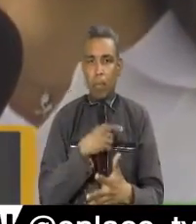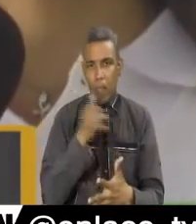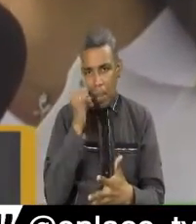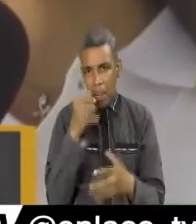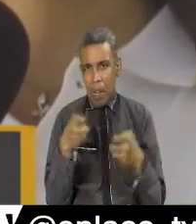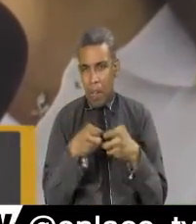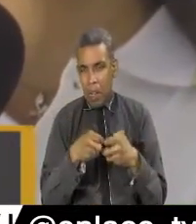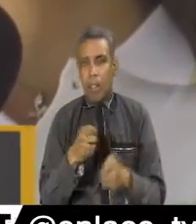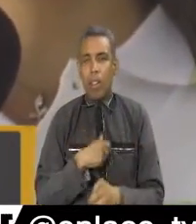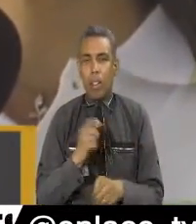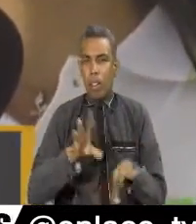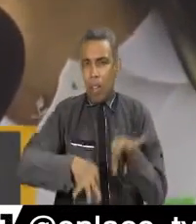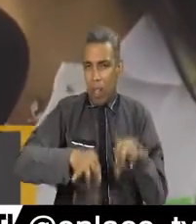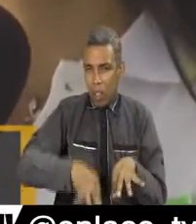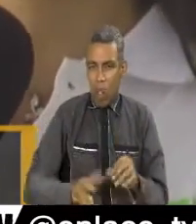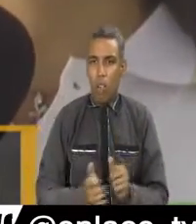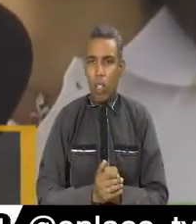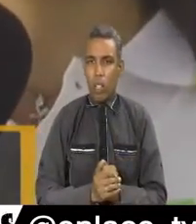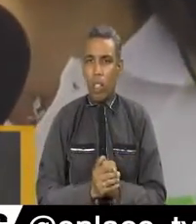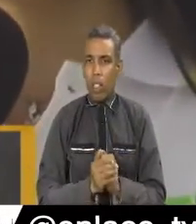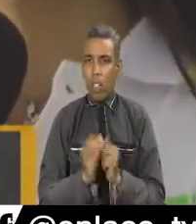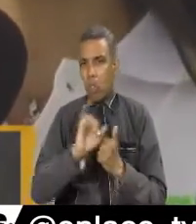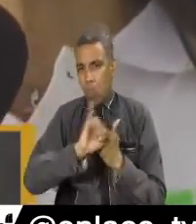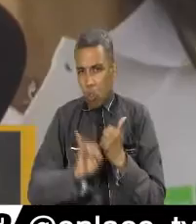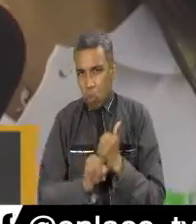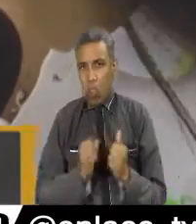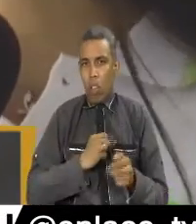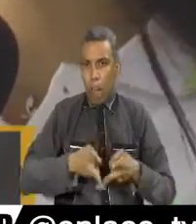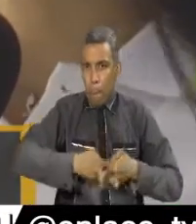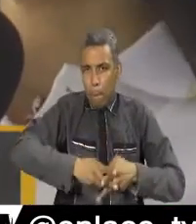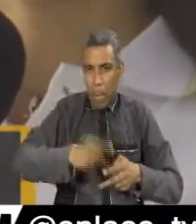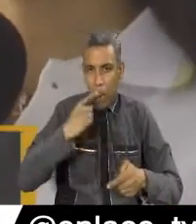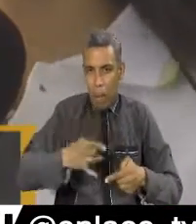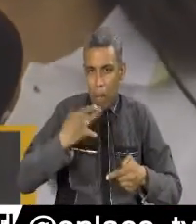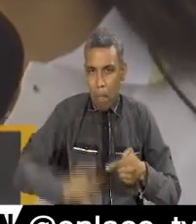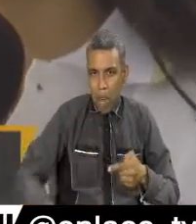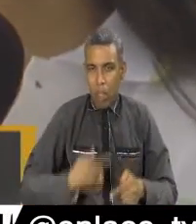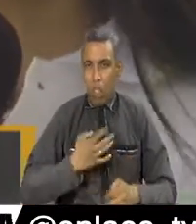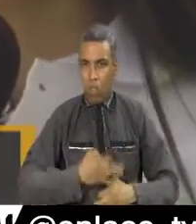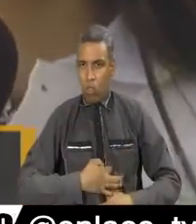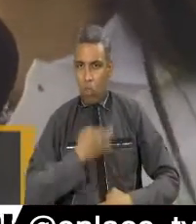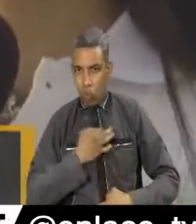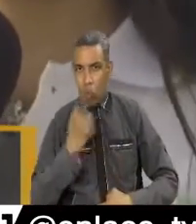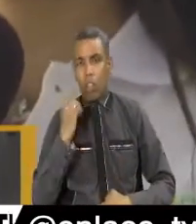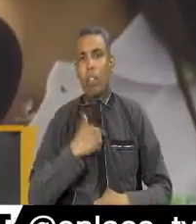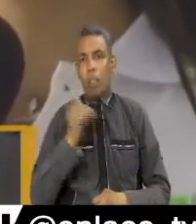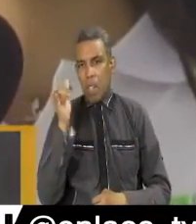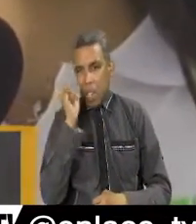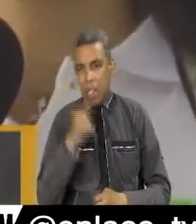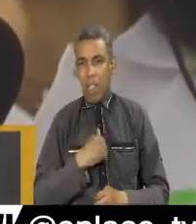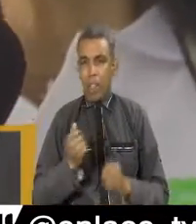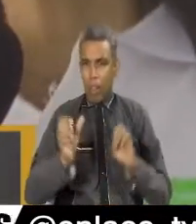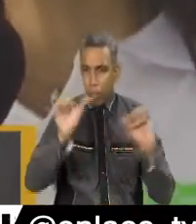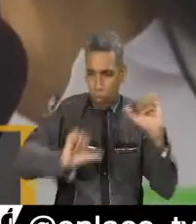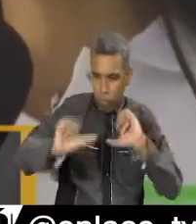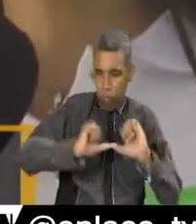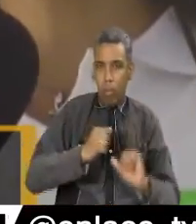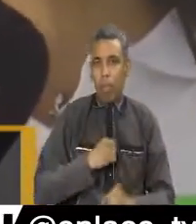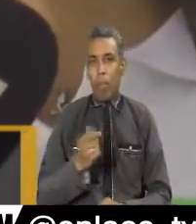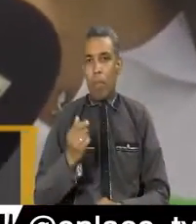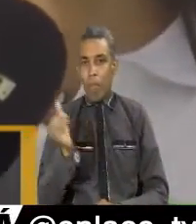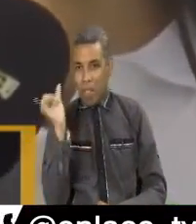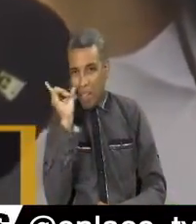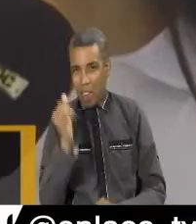ingeniería electrónica, ingeniería industrial, ingeniería mecánica, ingeniería civil, ingeniería química e ingeniería de petróleos. Son